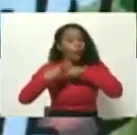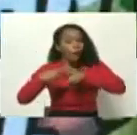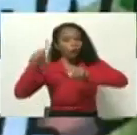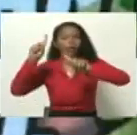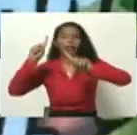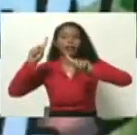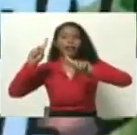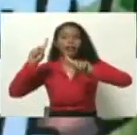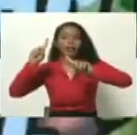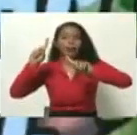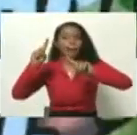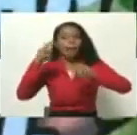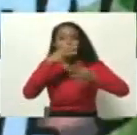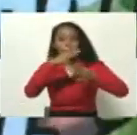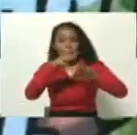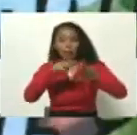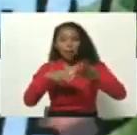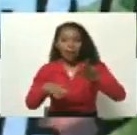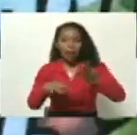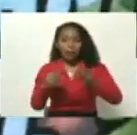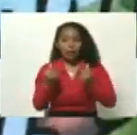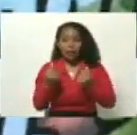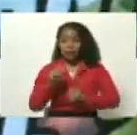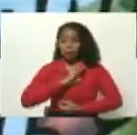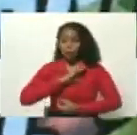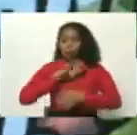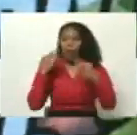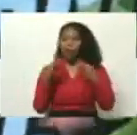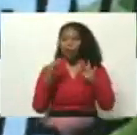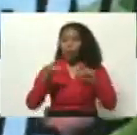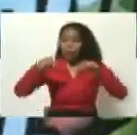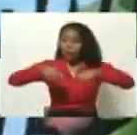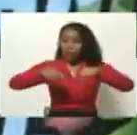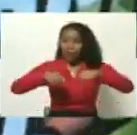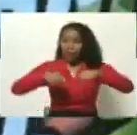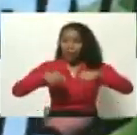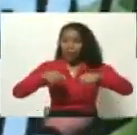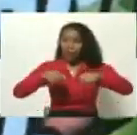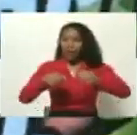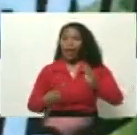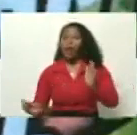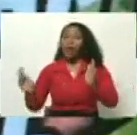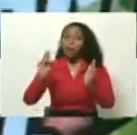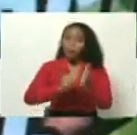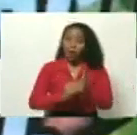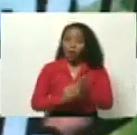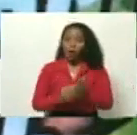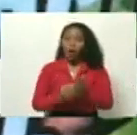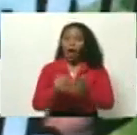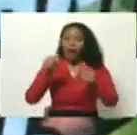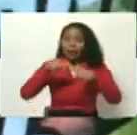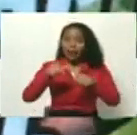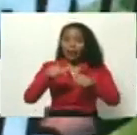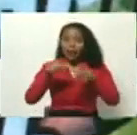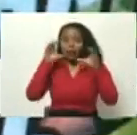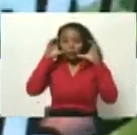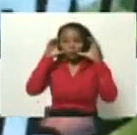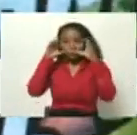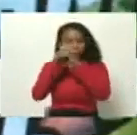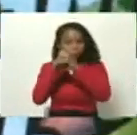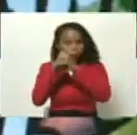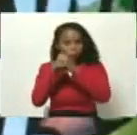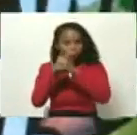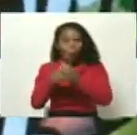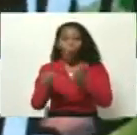de otras minerales, de otras riquezas también, que lo vuelven a poner en el ojo del huracán.